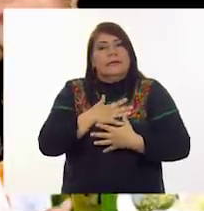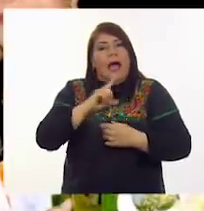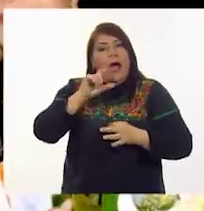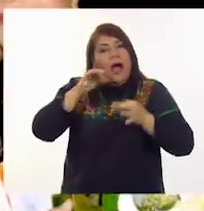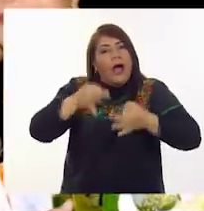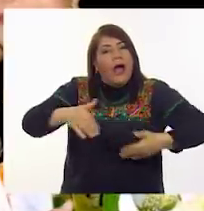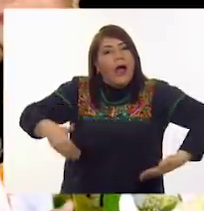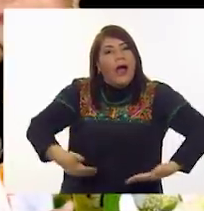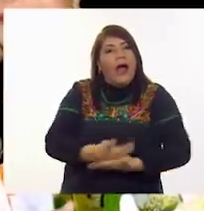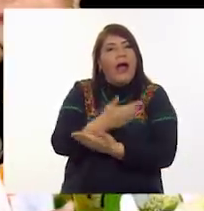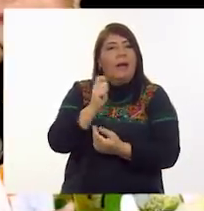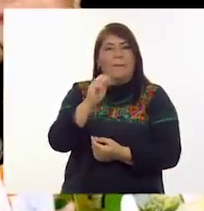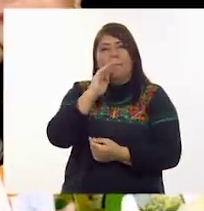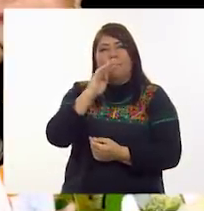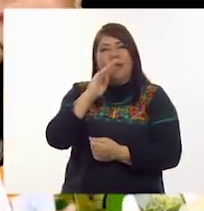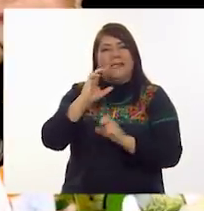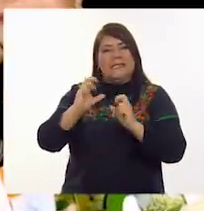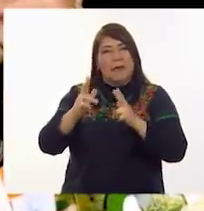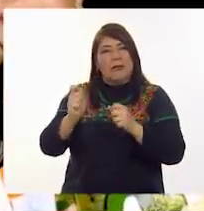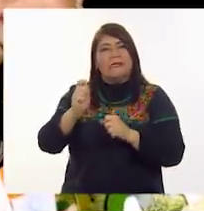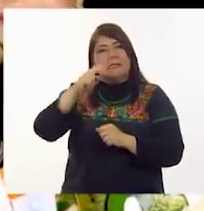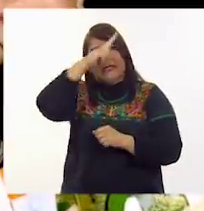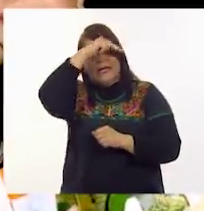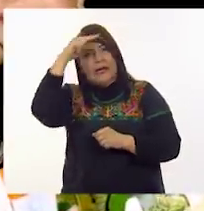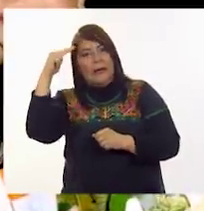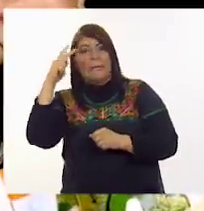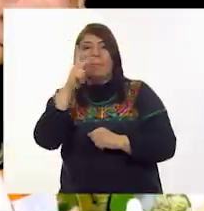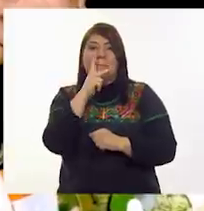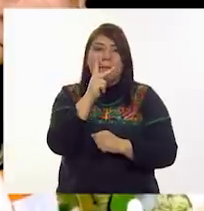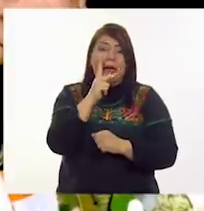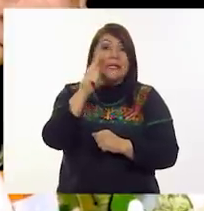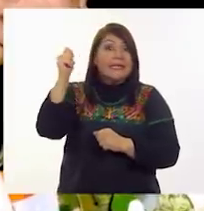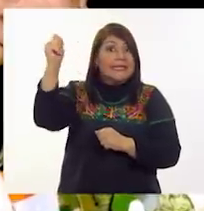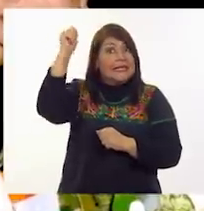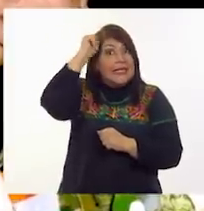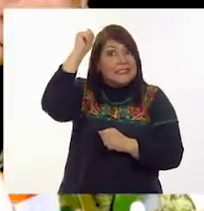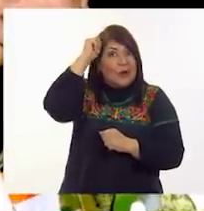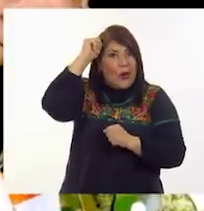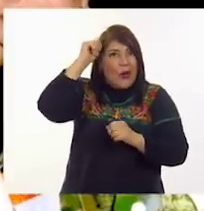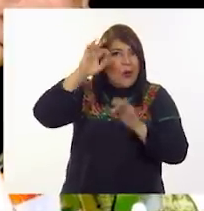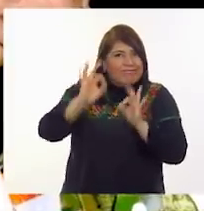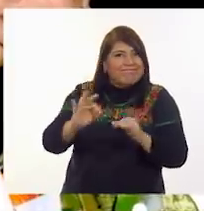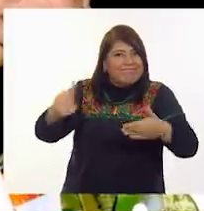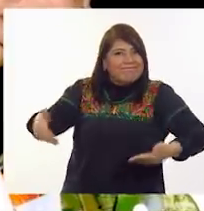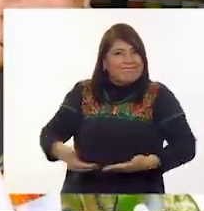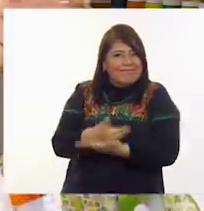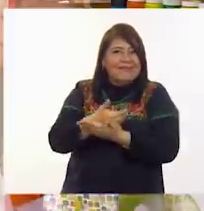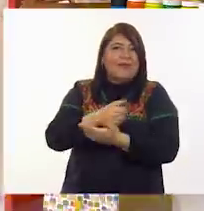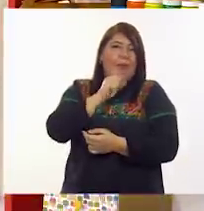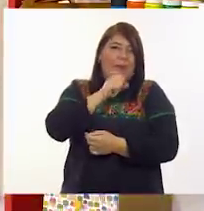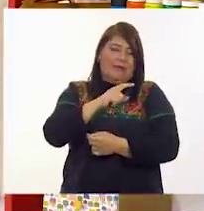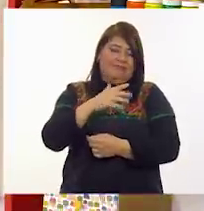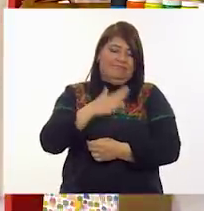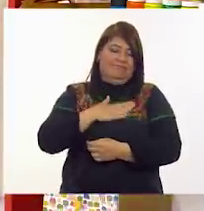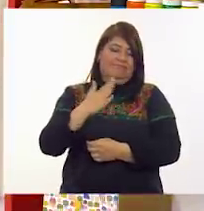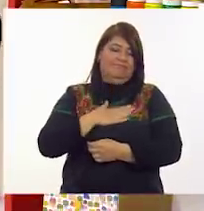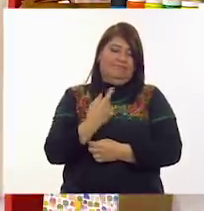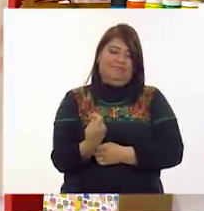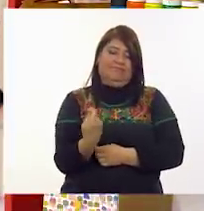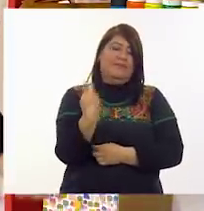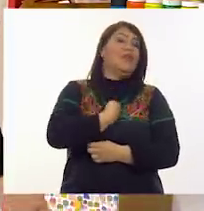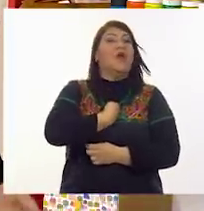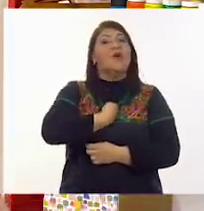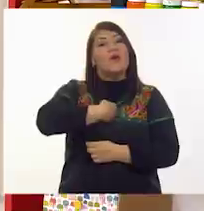mamá, nayarita por su papá, texcocano, que es donde ella nació, y mexicano. Por